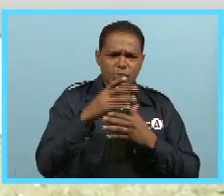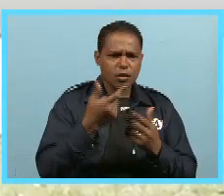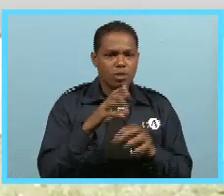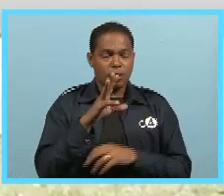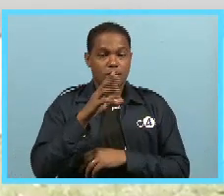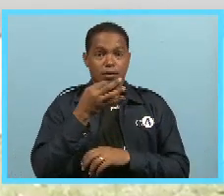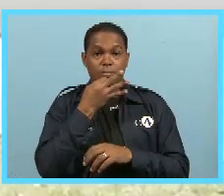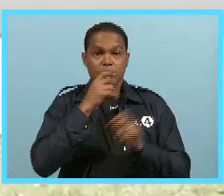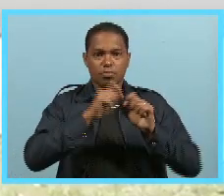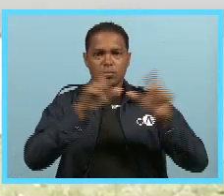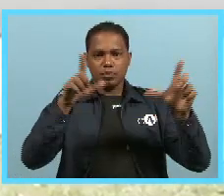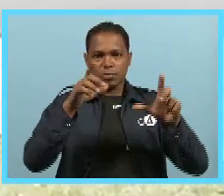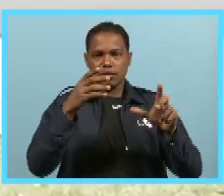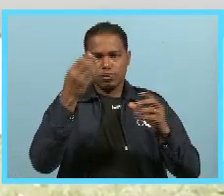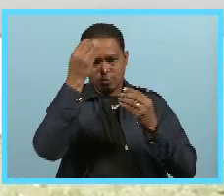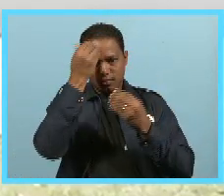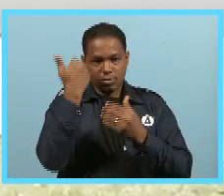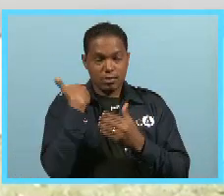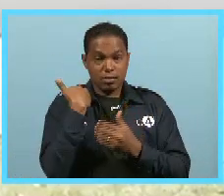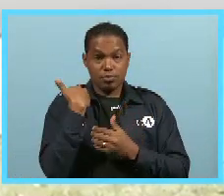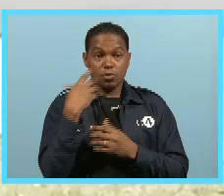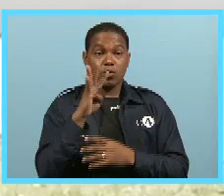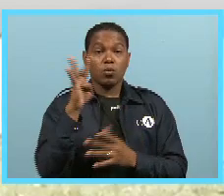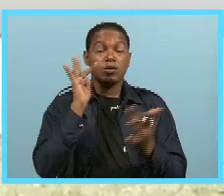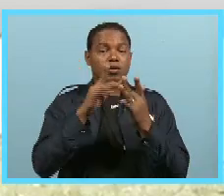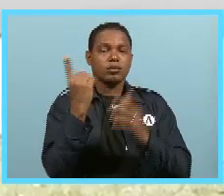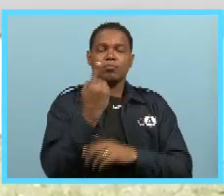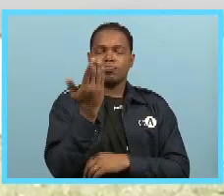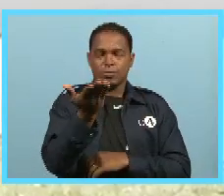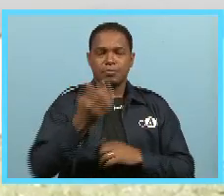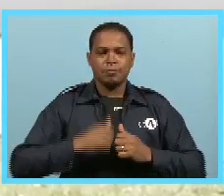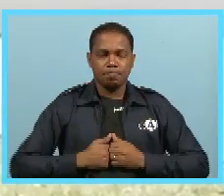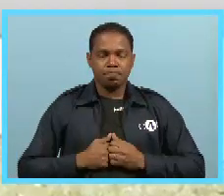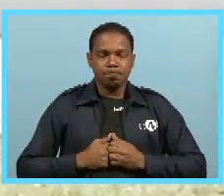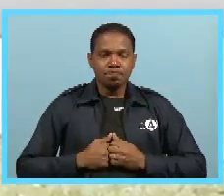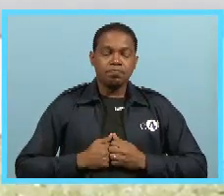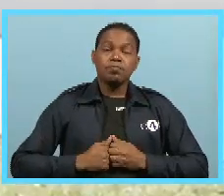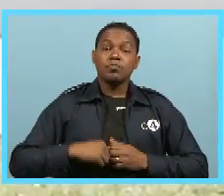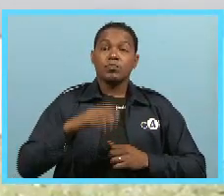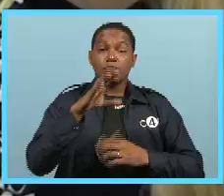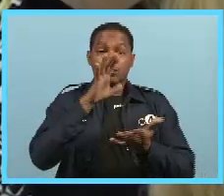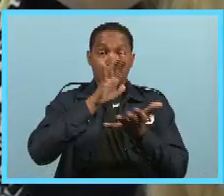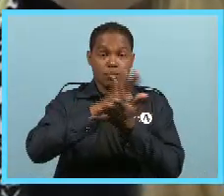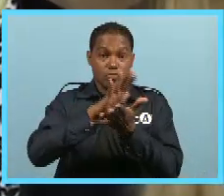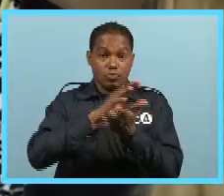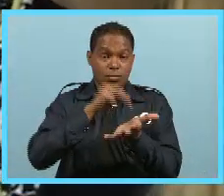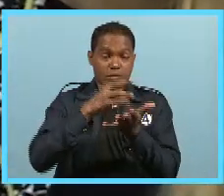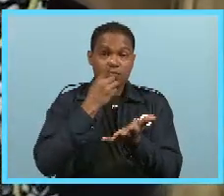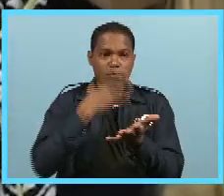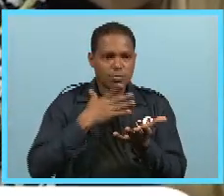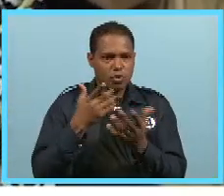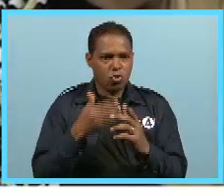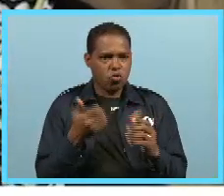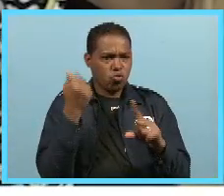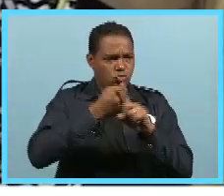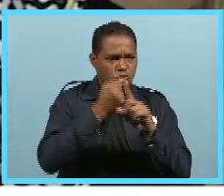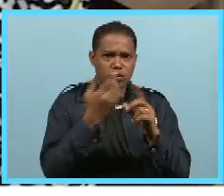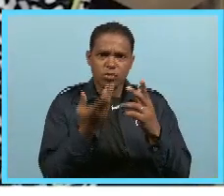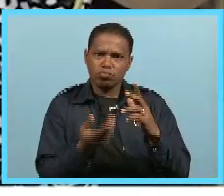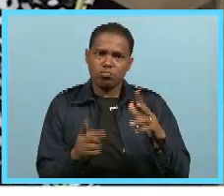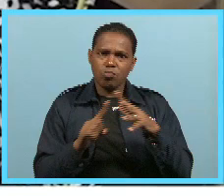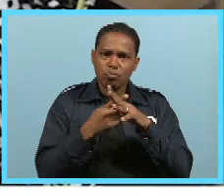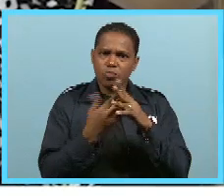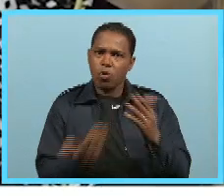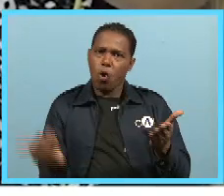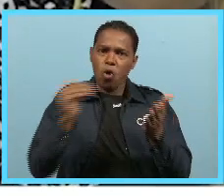en nuestras próximas emisiones informativas, donde siempre pues el 4 conecta. El Colegio Médico Dominicano vuelve a arreciar su lucha a partir del 4